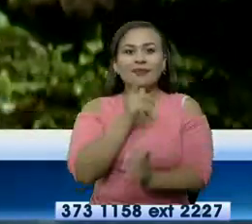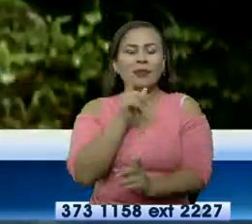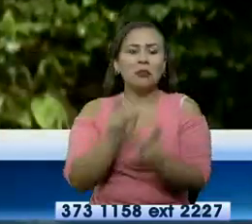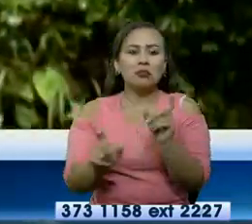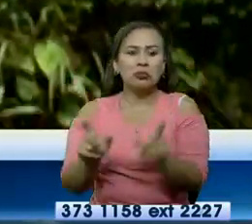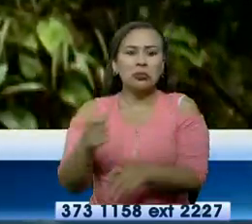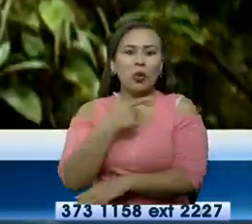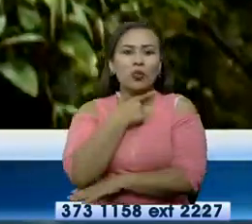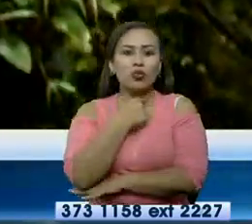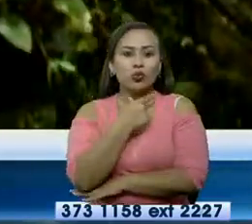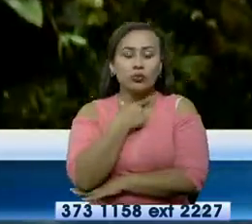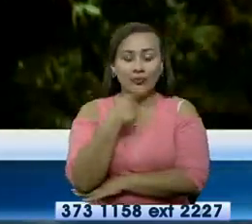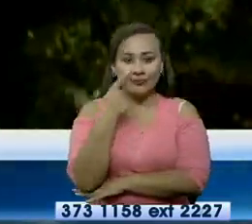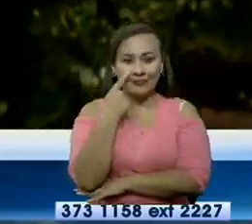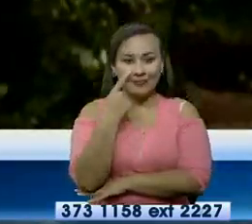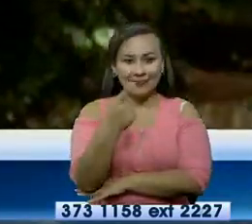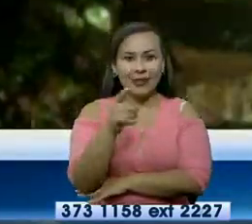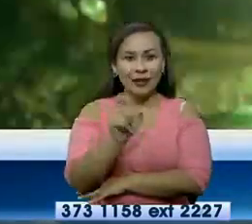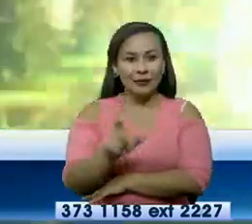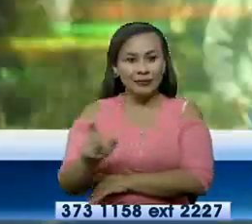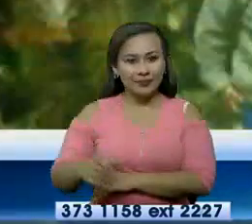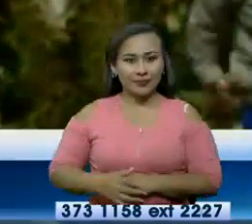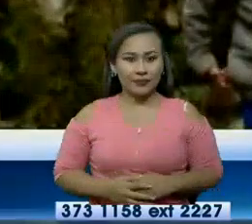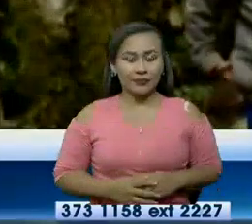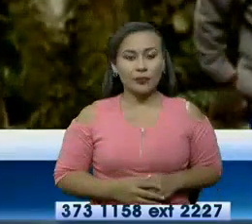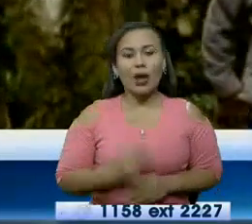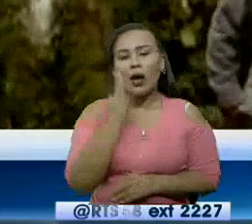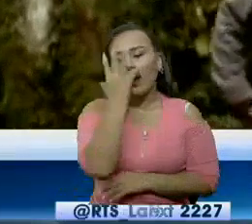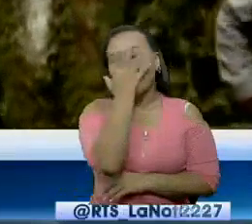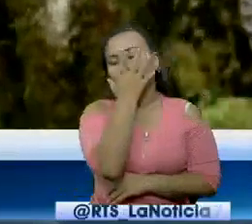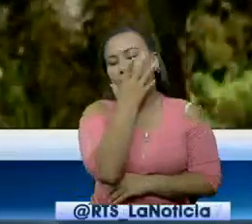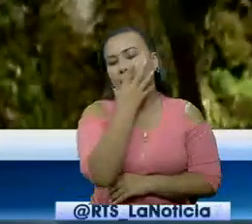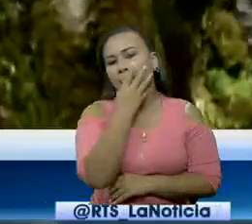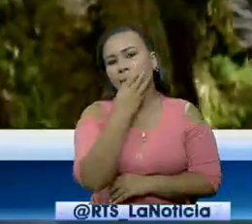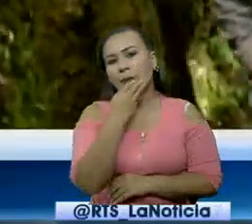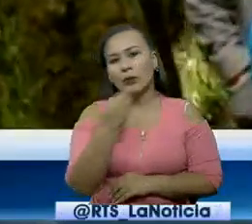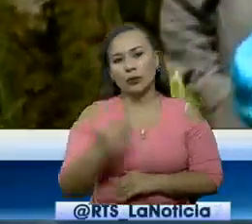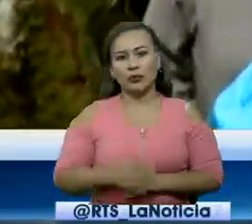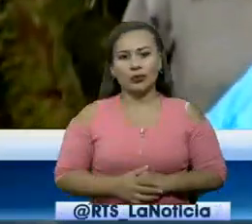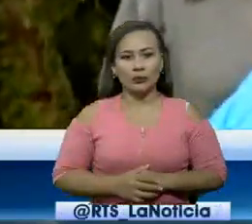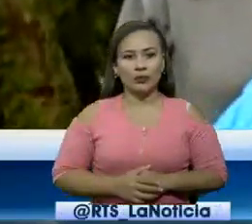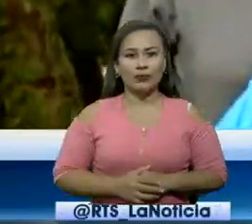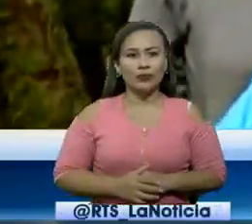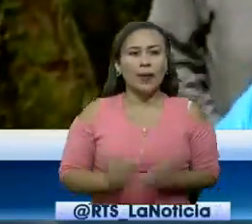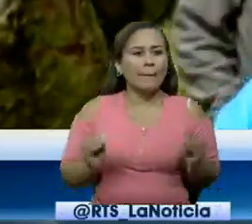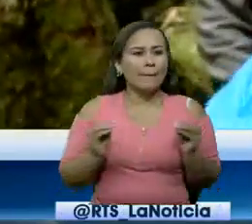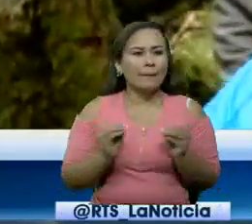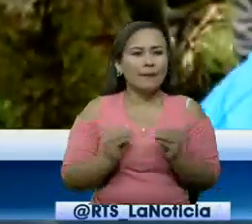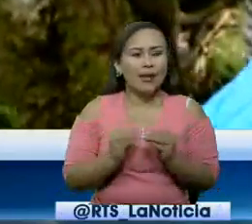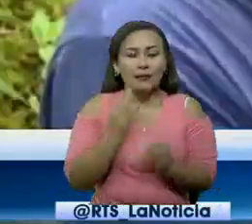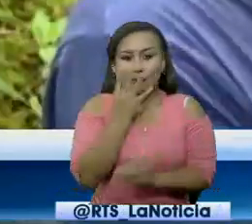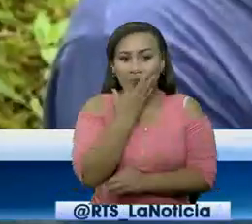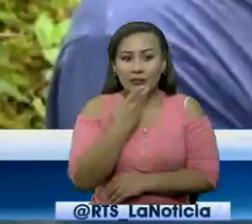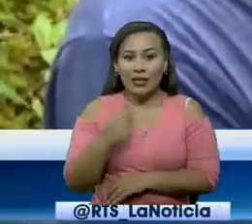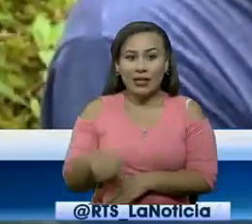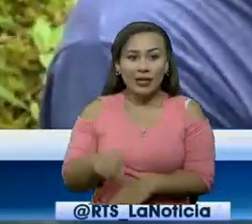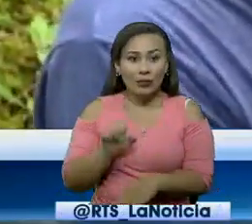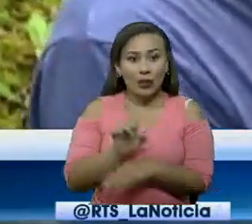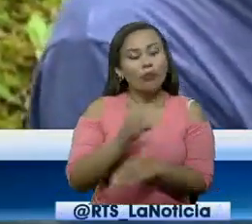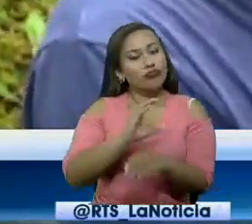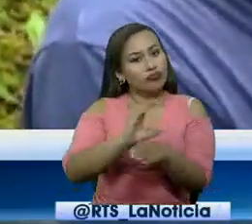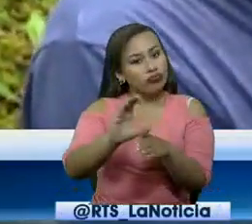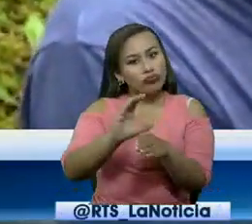palabras describen lo que sus ojos pudieron apreciar. Hermoso, sí. Es lo más lindo que hay aquí en el Ecuador.